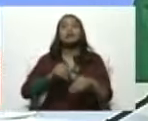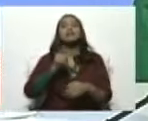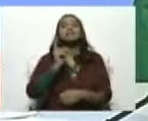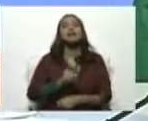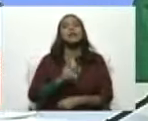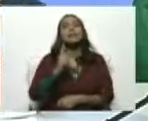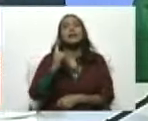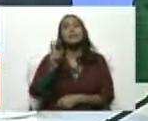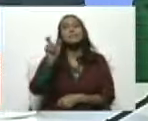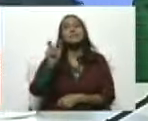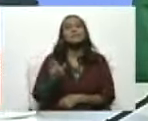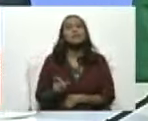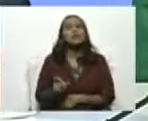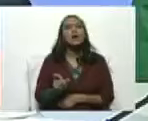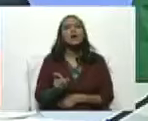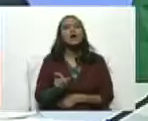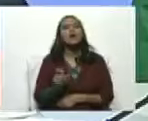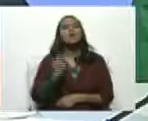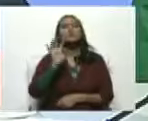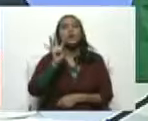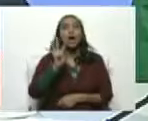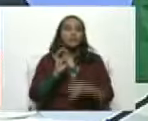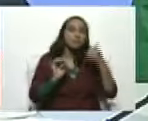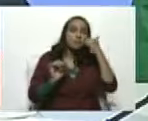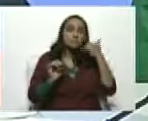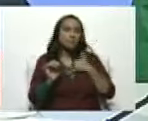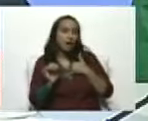recibir 4 llamadas